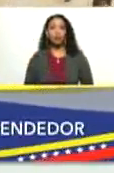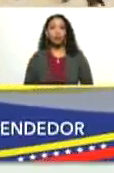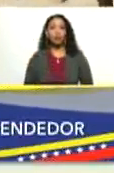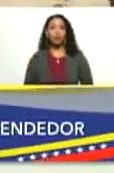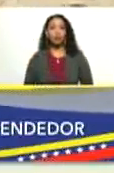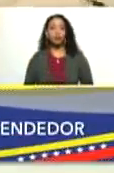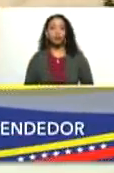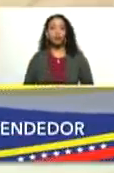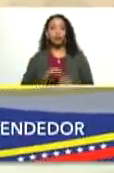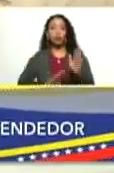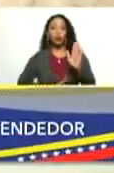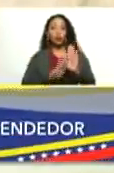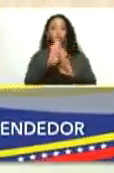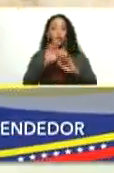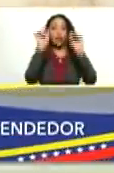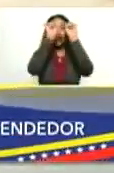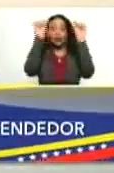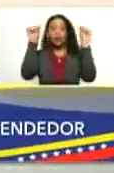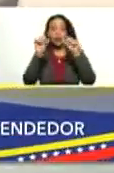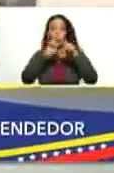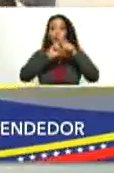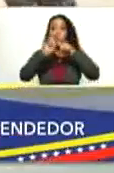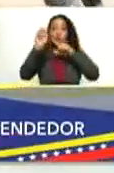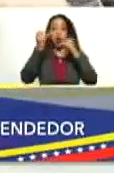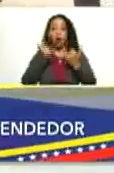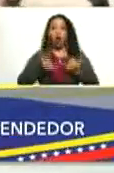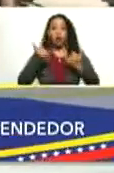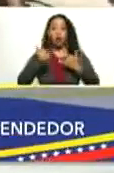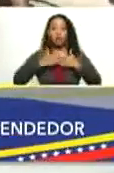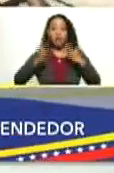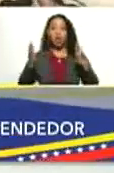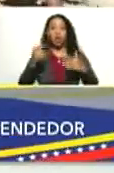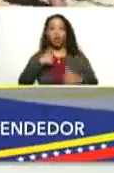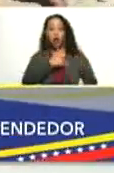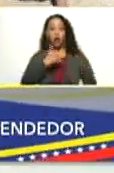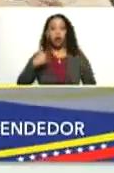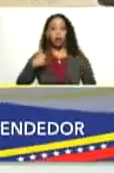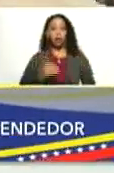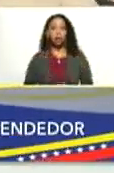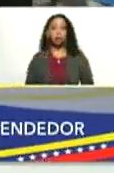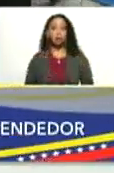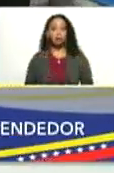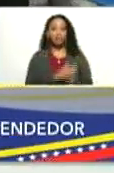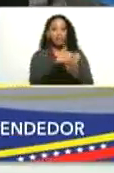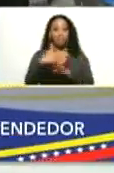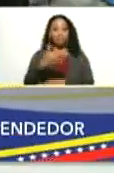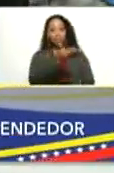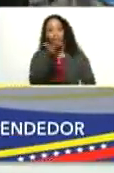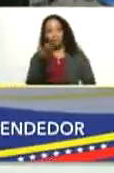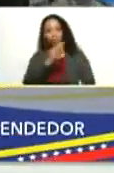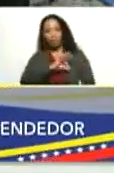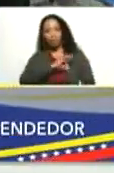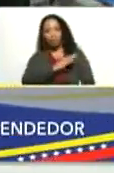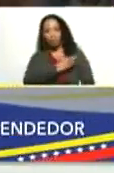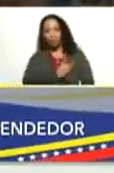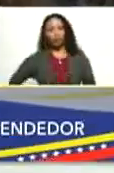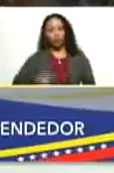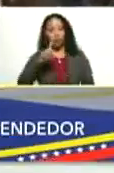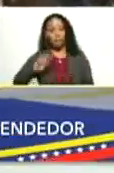subida, ahí el sistema teleférico recientemente entregado. Yo quería compartir con usted, señor presidente,